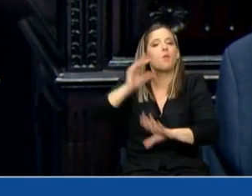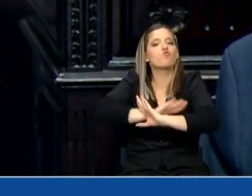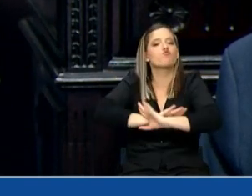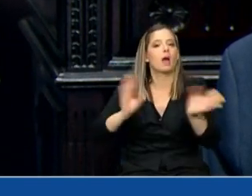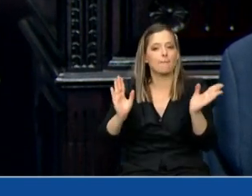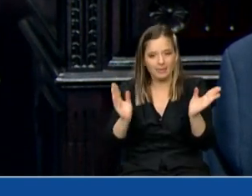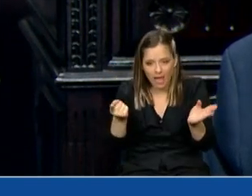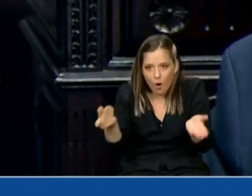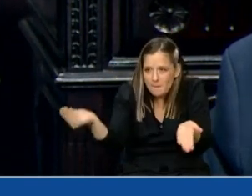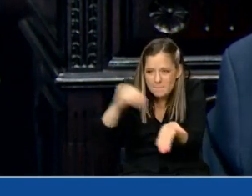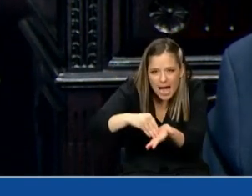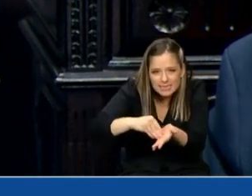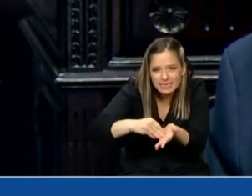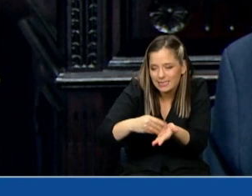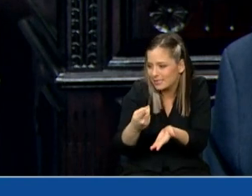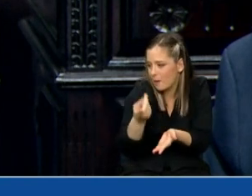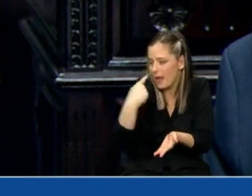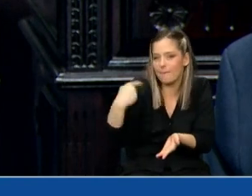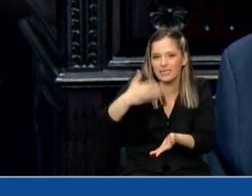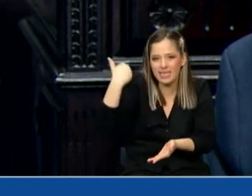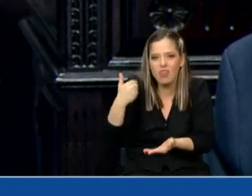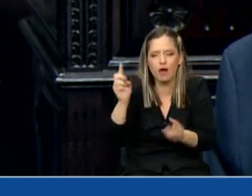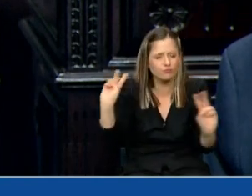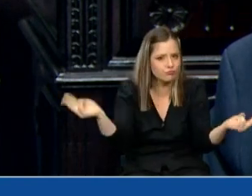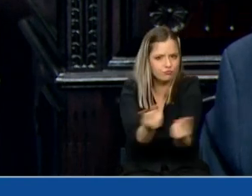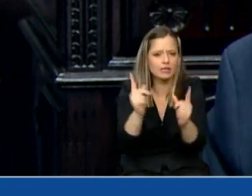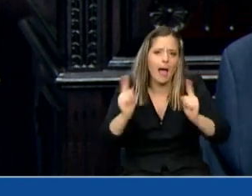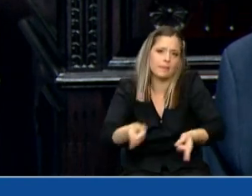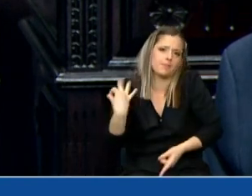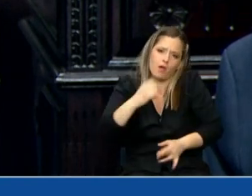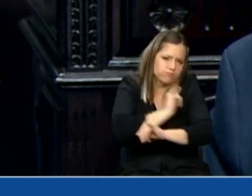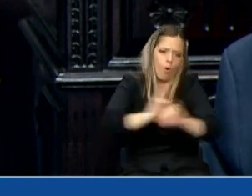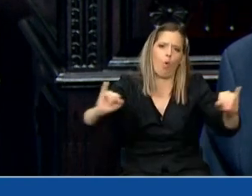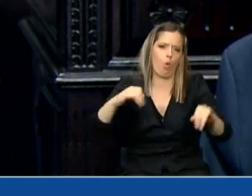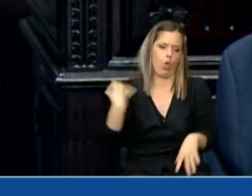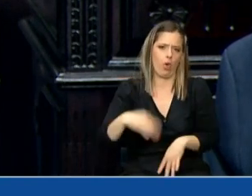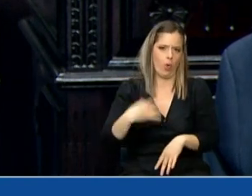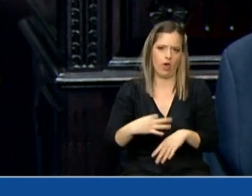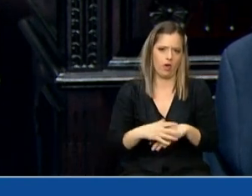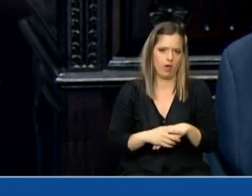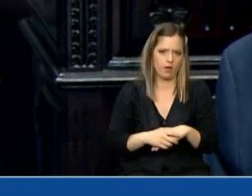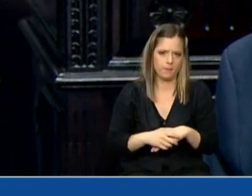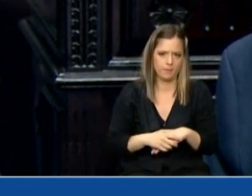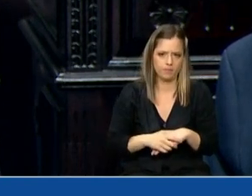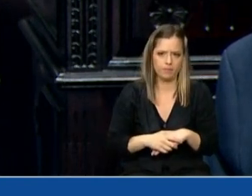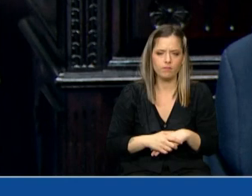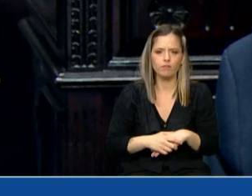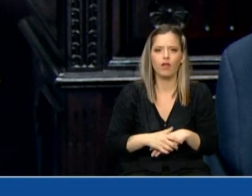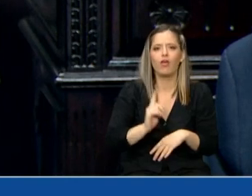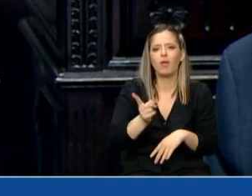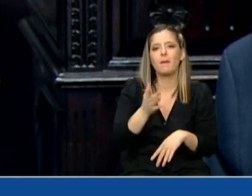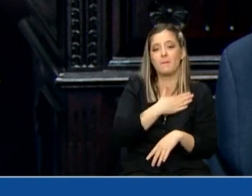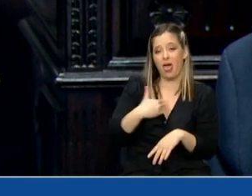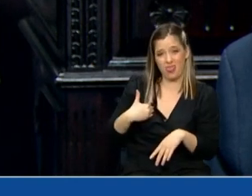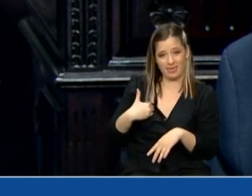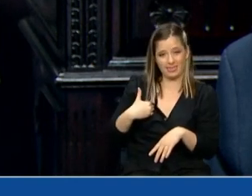Y sin embargo, aquí estamos y lo primero que tenemos que hacer es condenarlo fuertemente. Vemos a